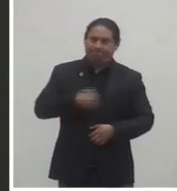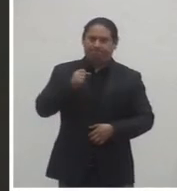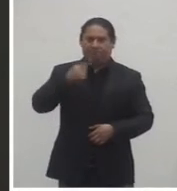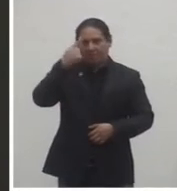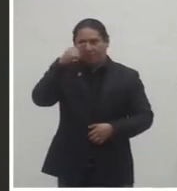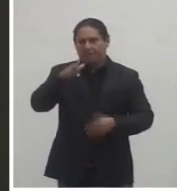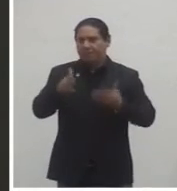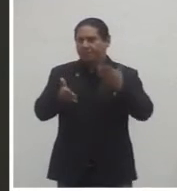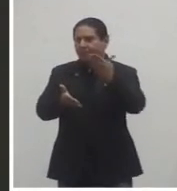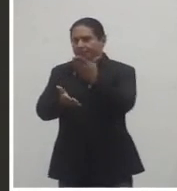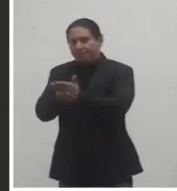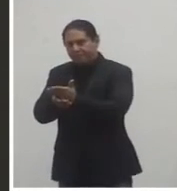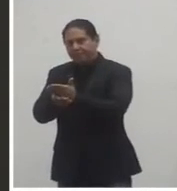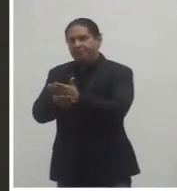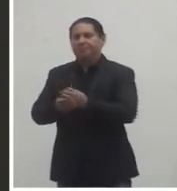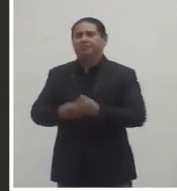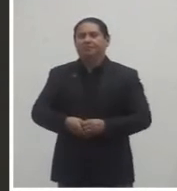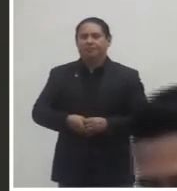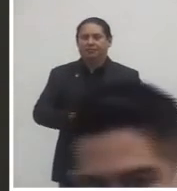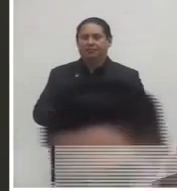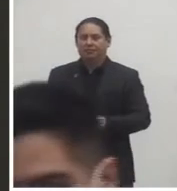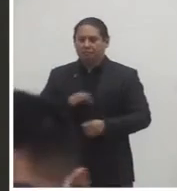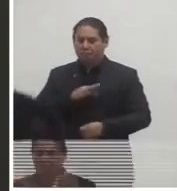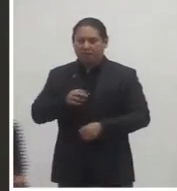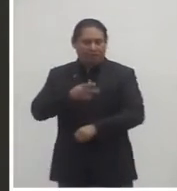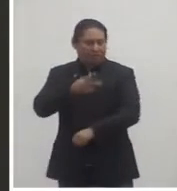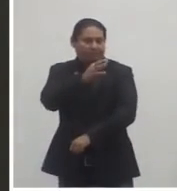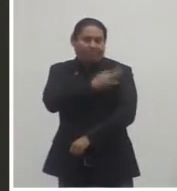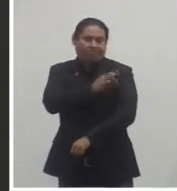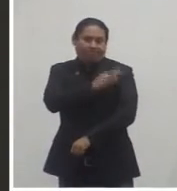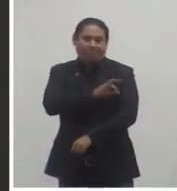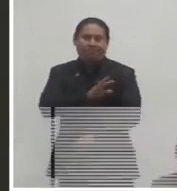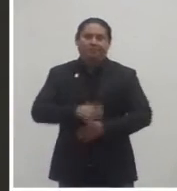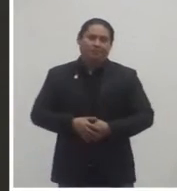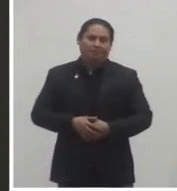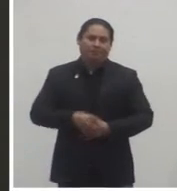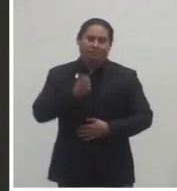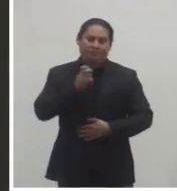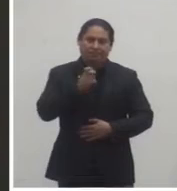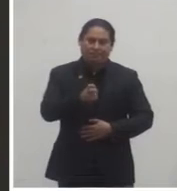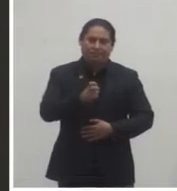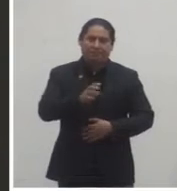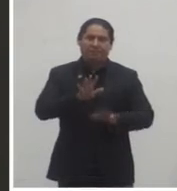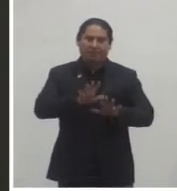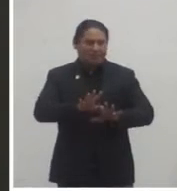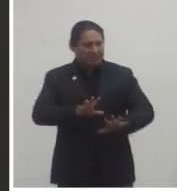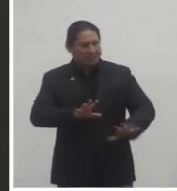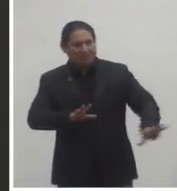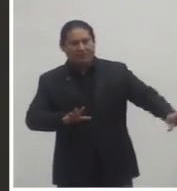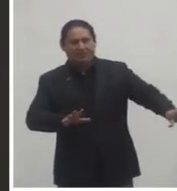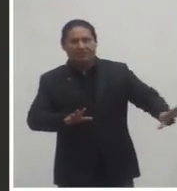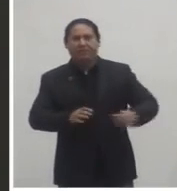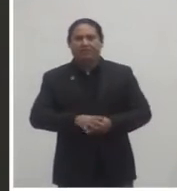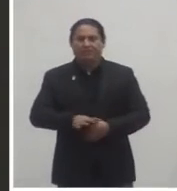para ir a los lugares para recibir los biológicos. Este aislamiento también es una causa de la